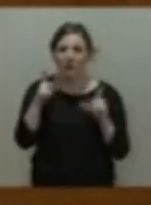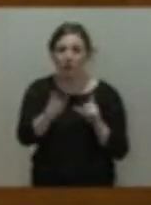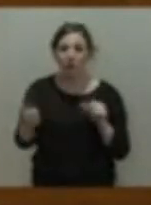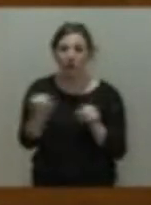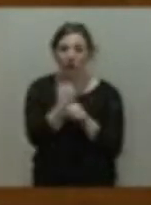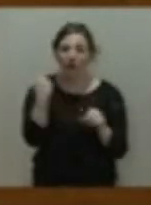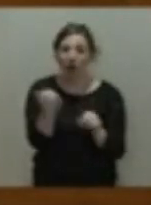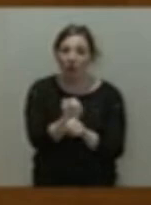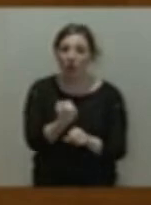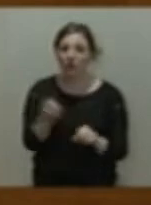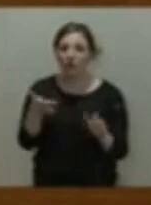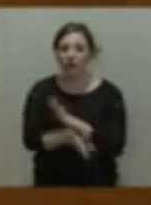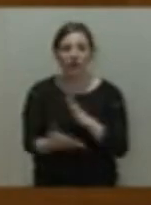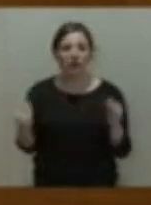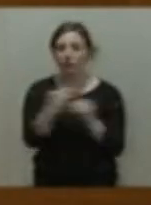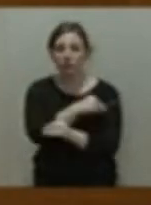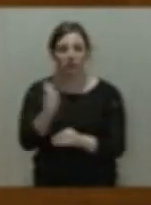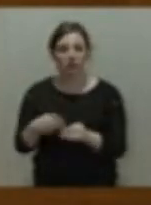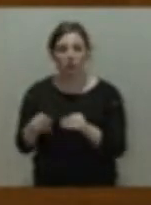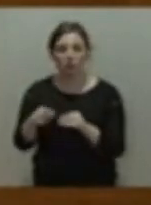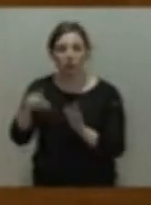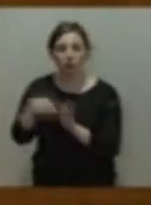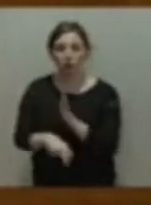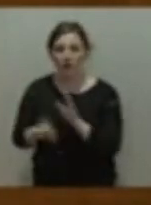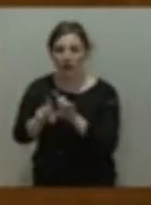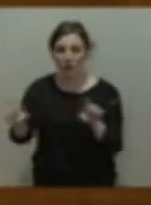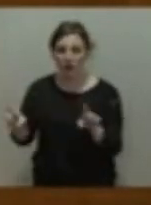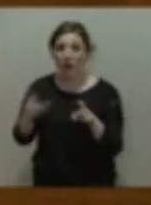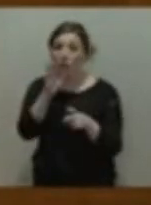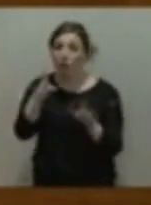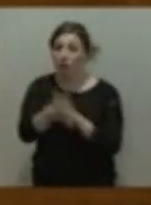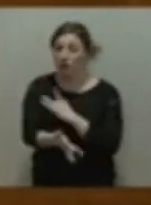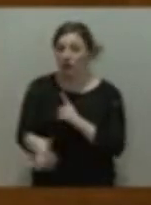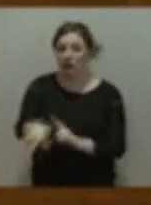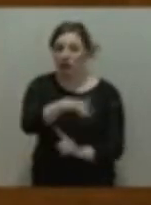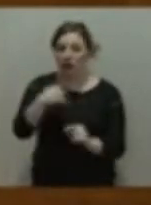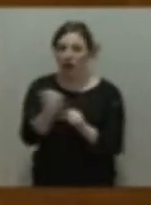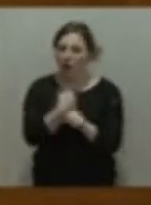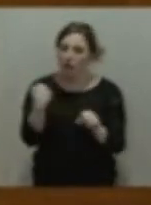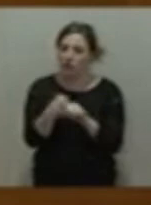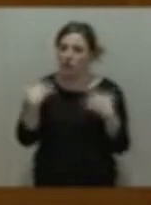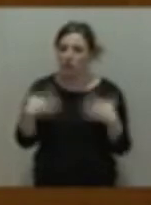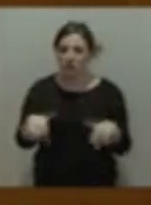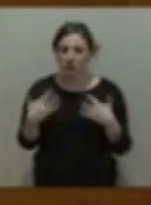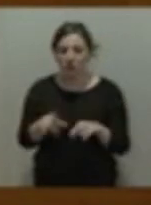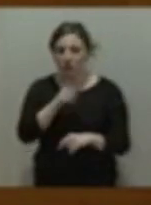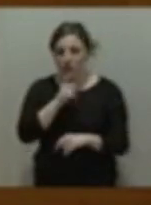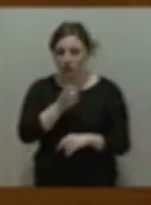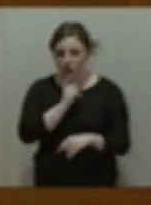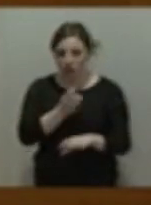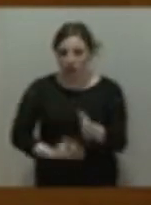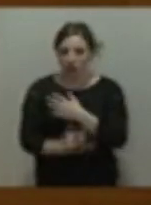trabajadores, no concuerdan con las directrices de la empresa, lo que llevó a un clima laboral muy complicado,